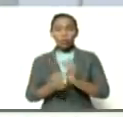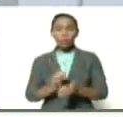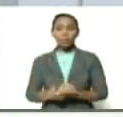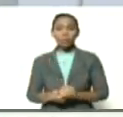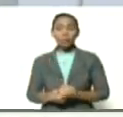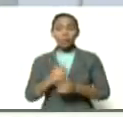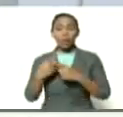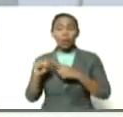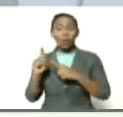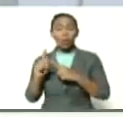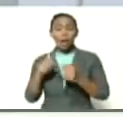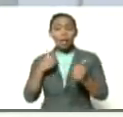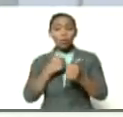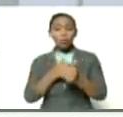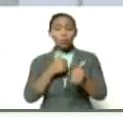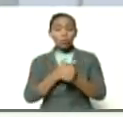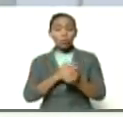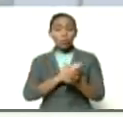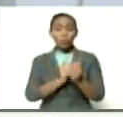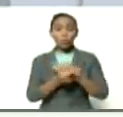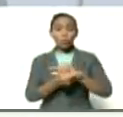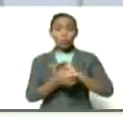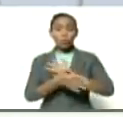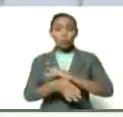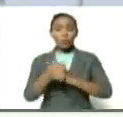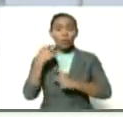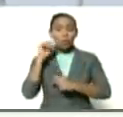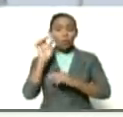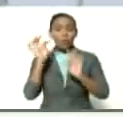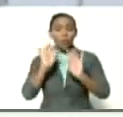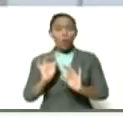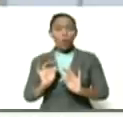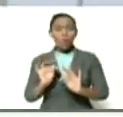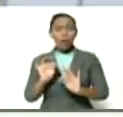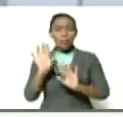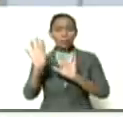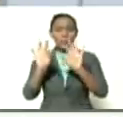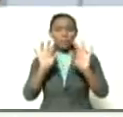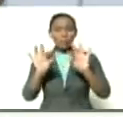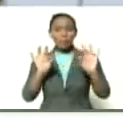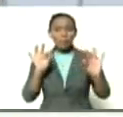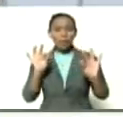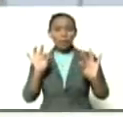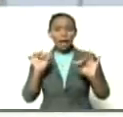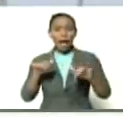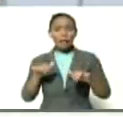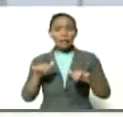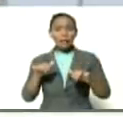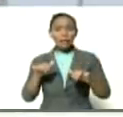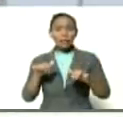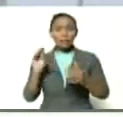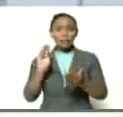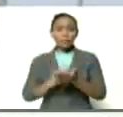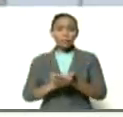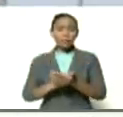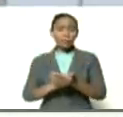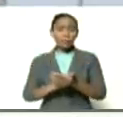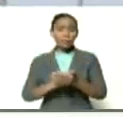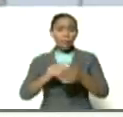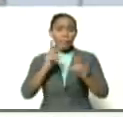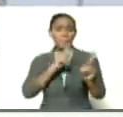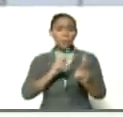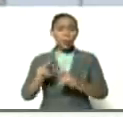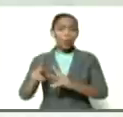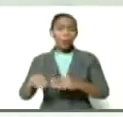la sustitución de importaciones de una forma muy selectiva. Ha estado enmarcado en el programa